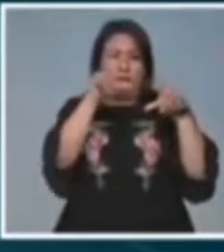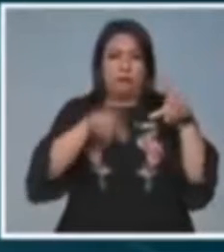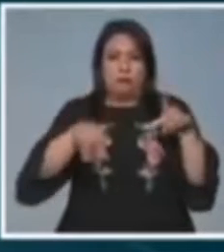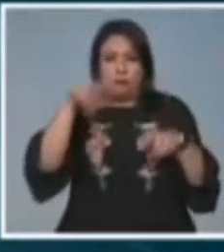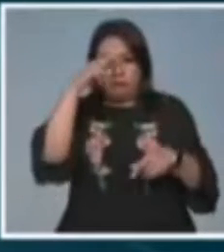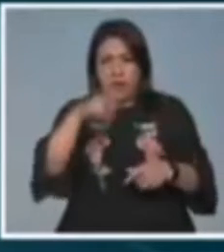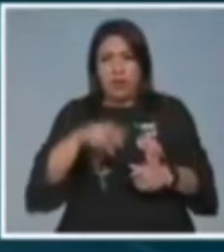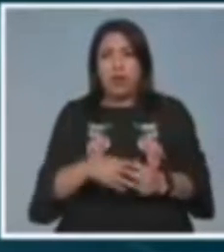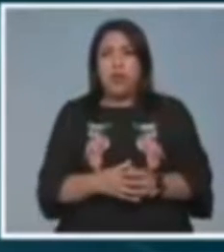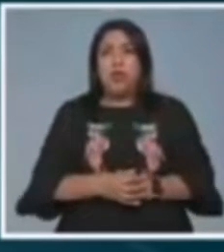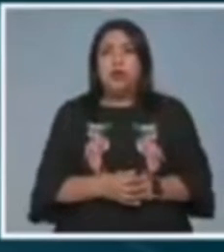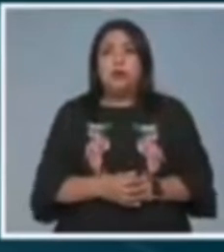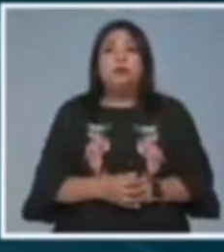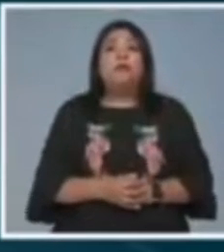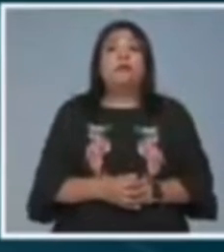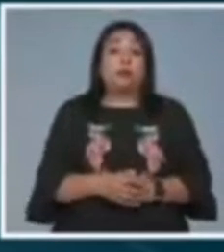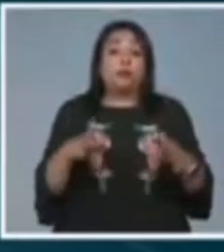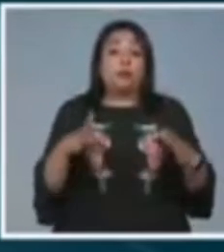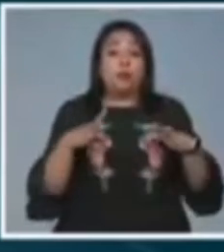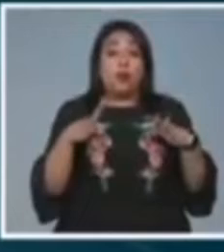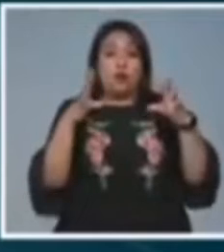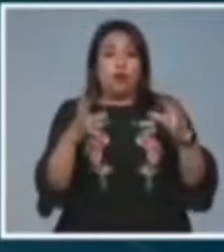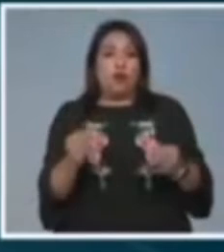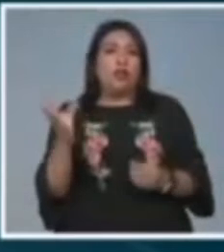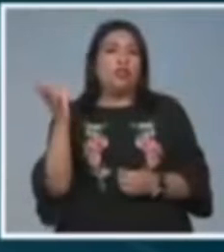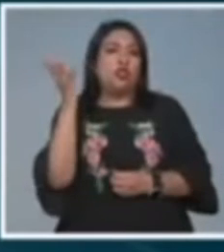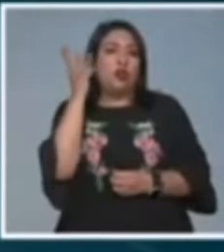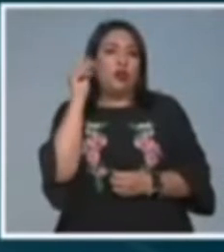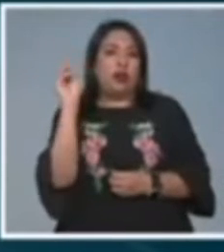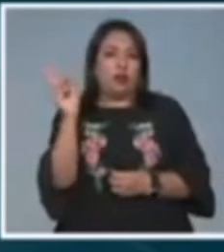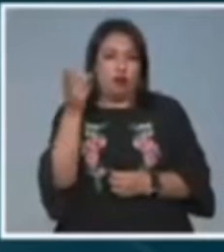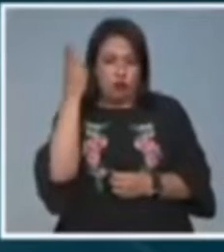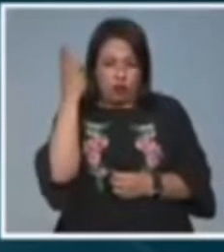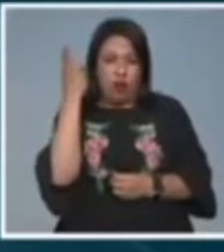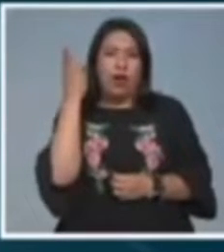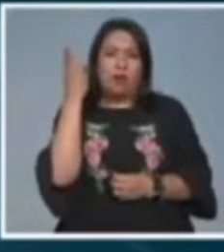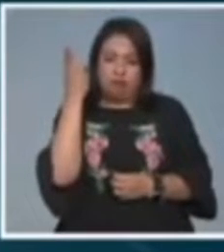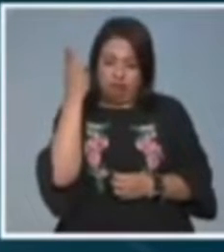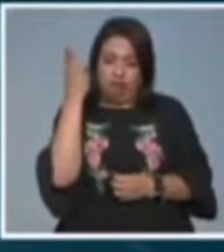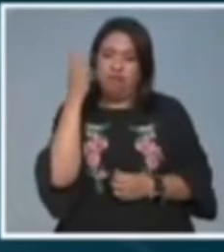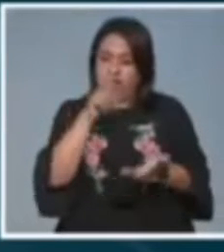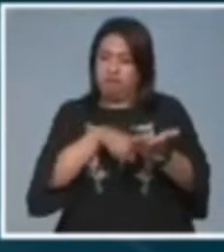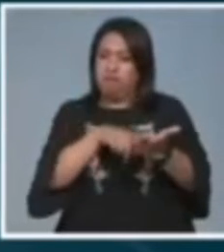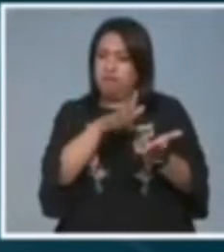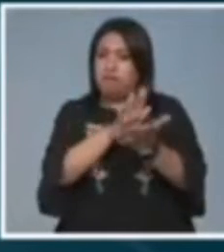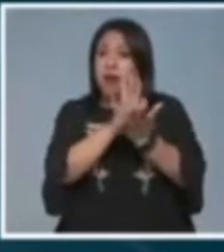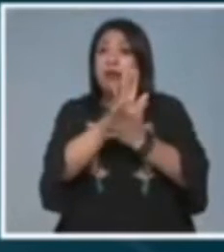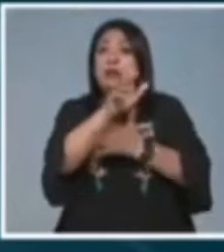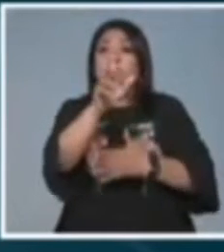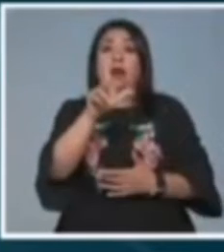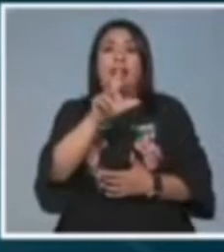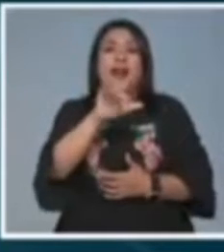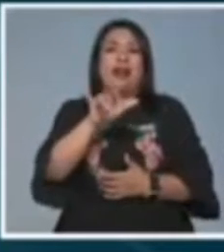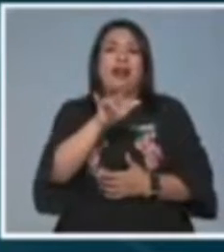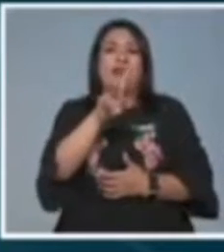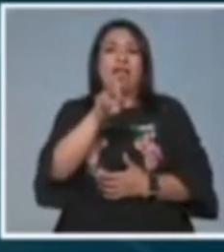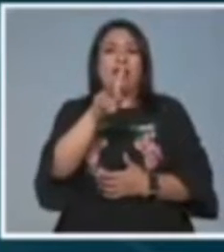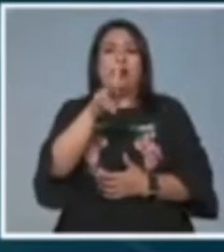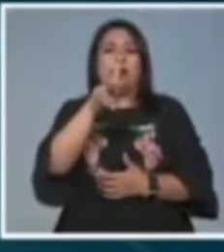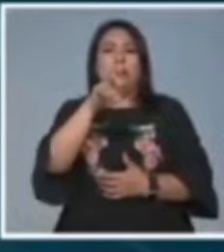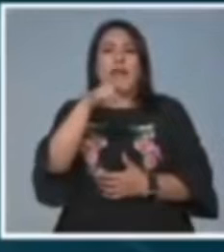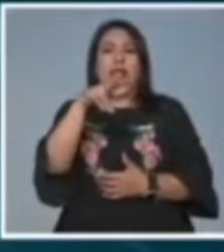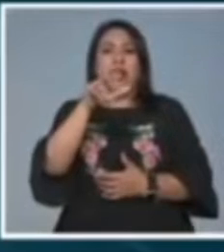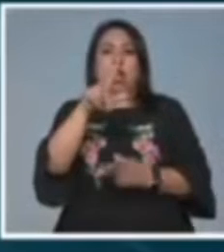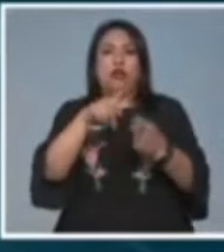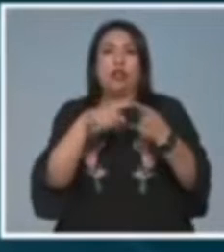país. La Fundación de Radio UNAM, entre ellas. Javier Peñalosa, nieto de la